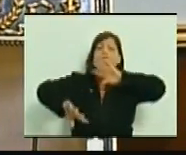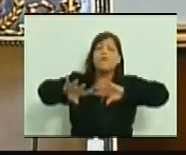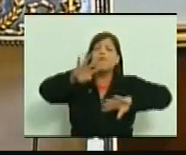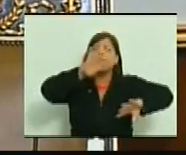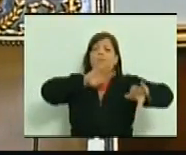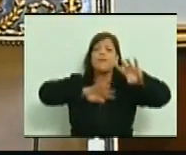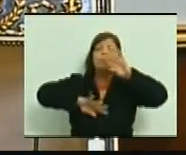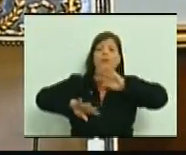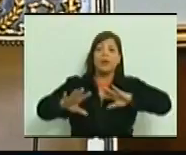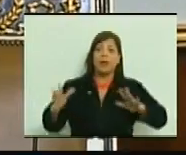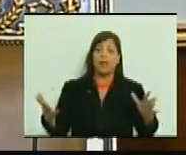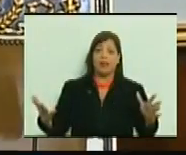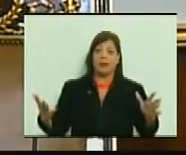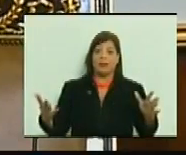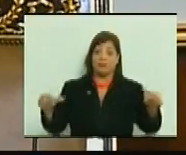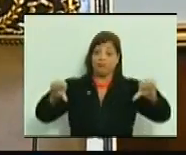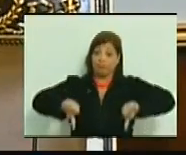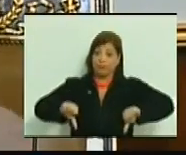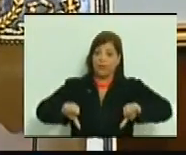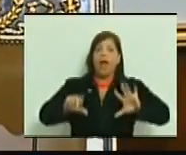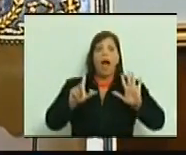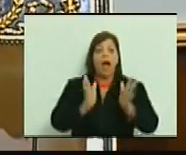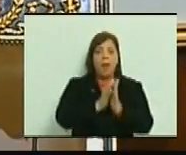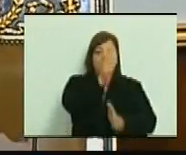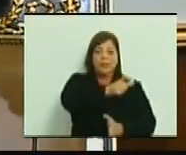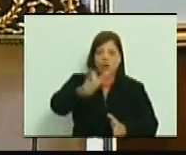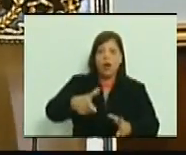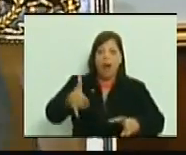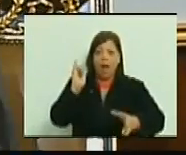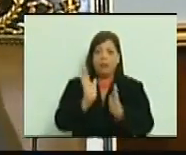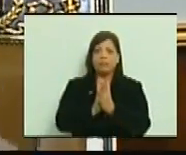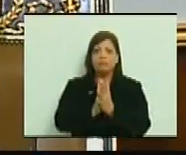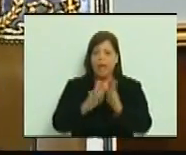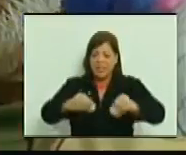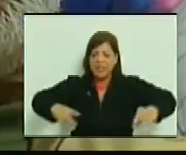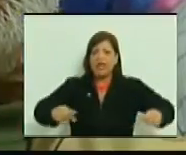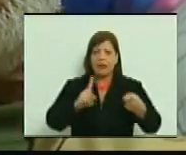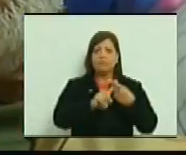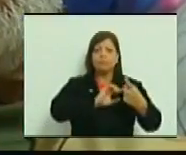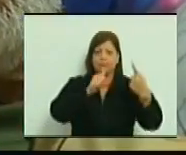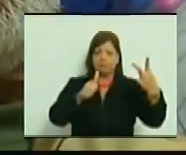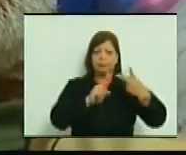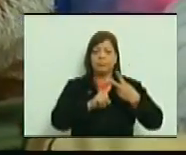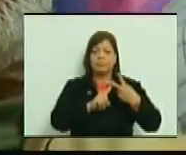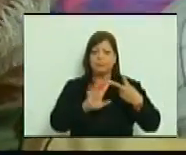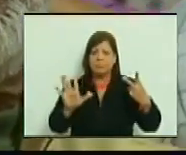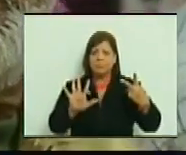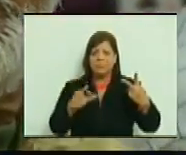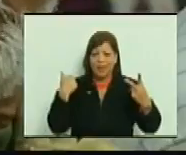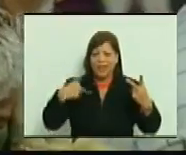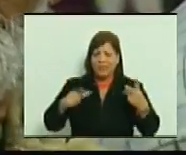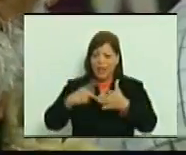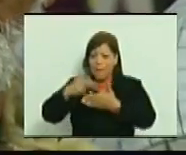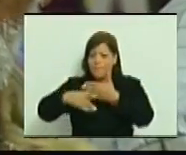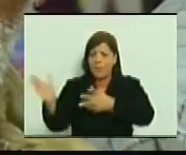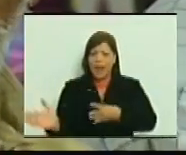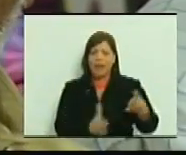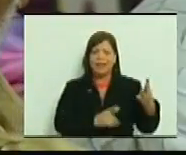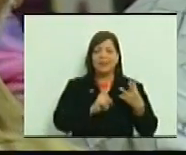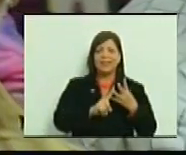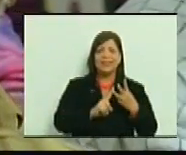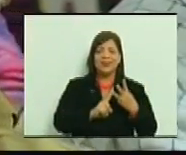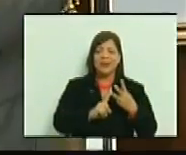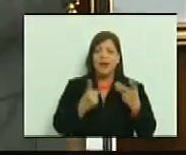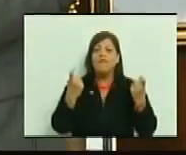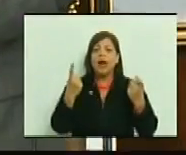nuestros productores. Tenemos los productores, tenemos las tierras, tenemos la planificación, nos